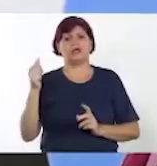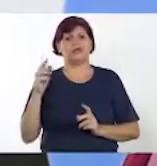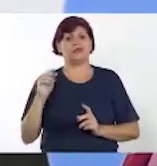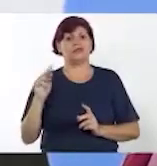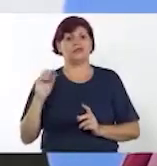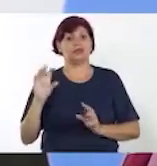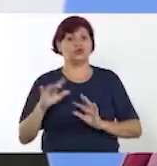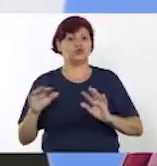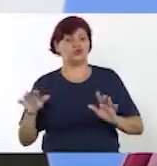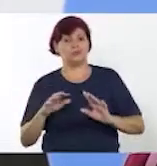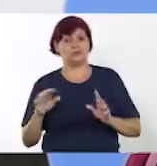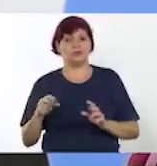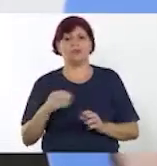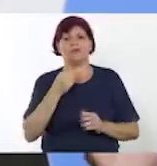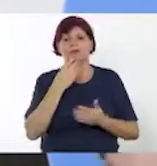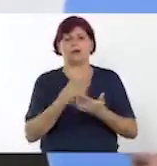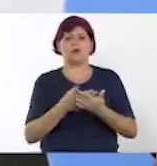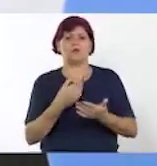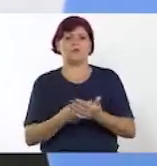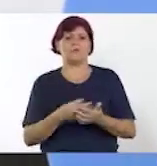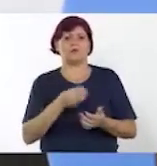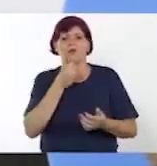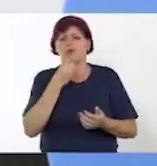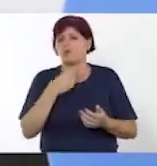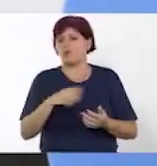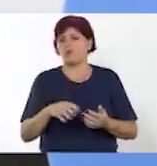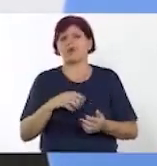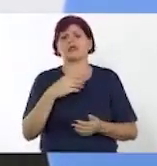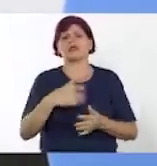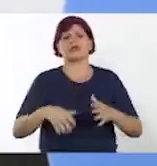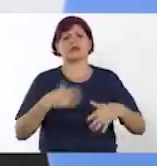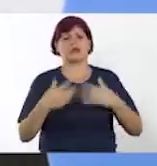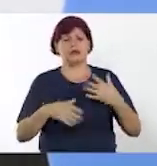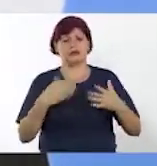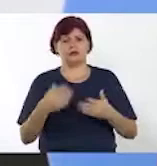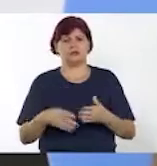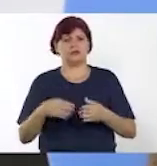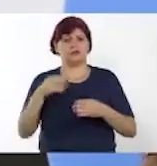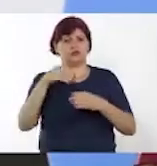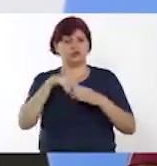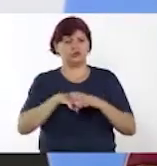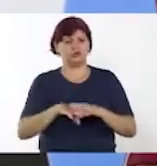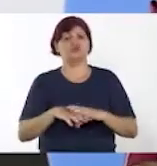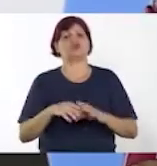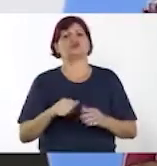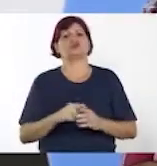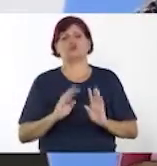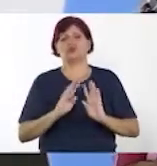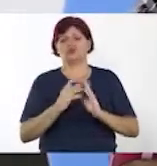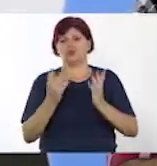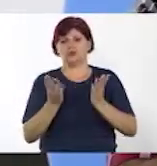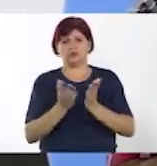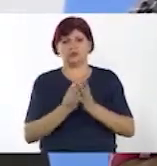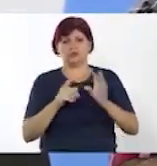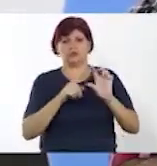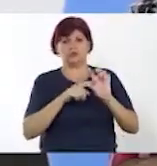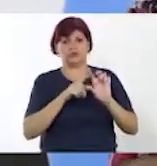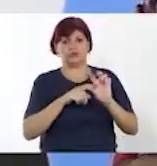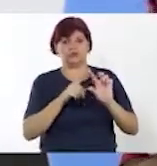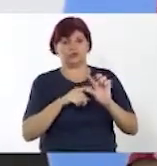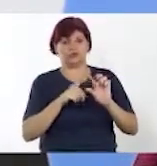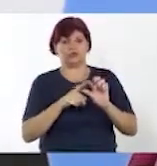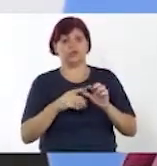para comprobar cualquier ejercicio, porque cuando usted le introduce los elementos, le da las medidas de tendencia central